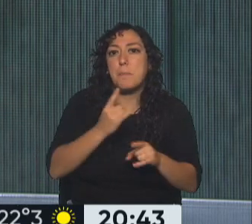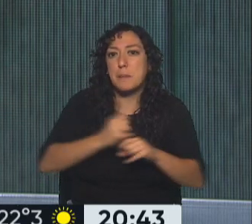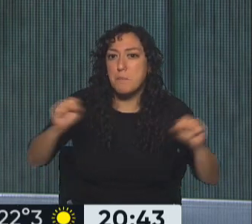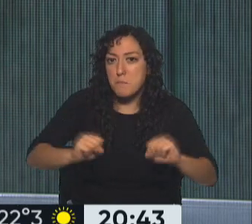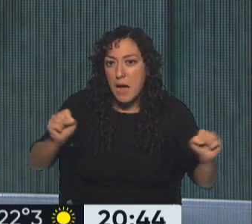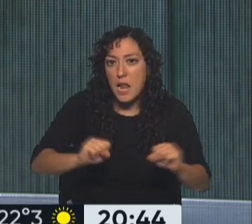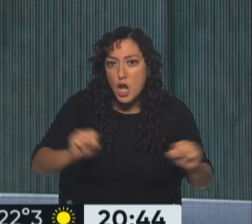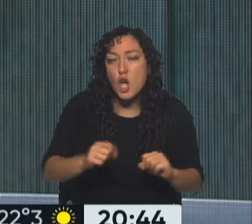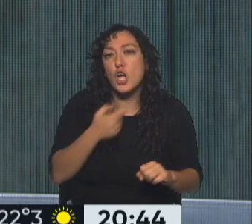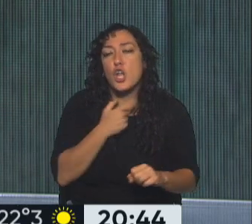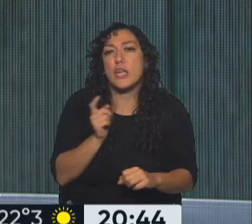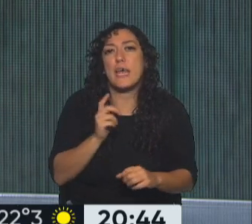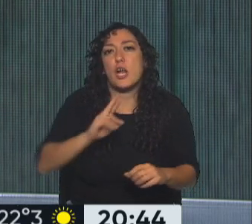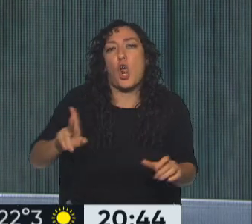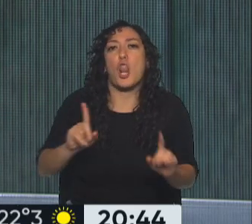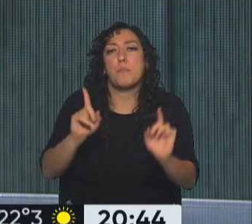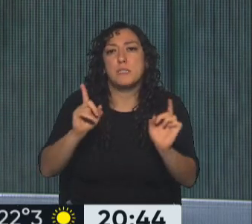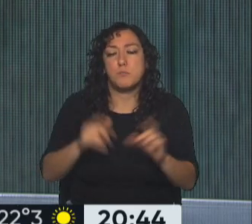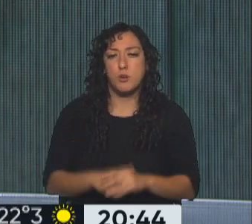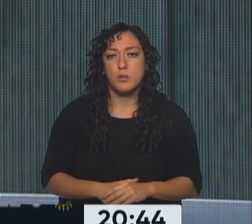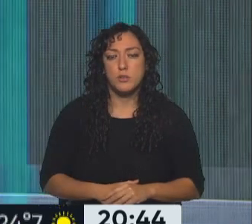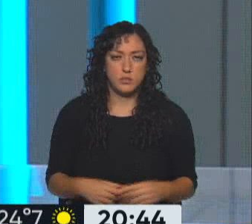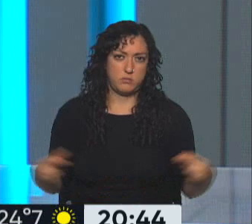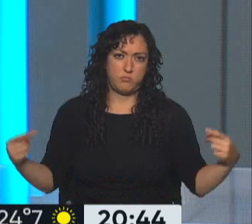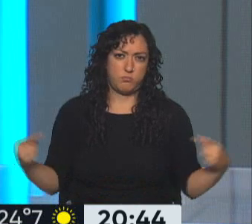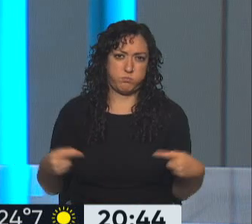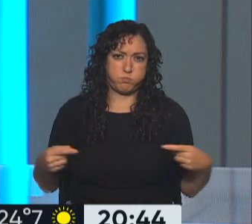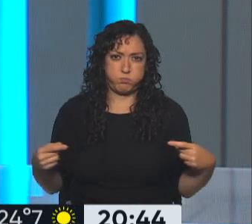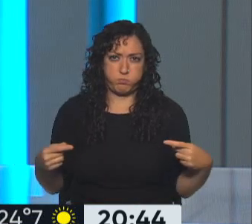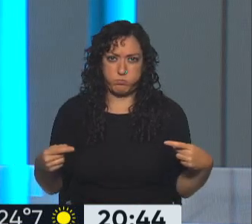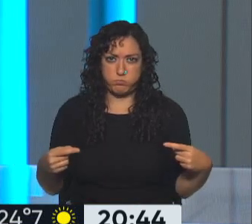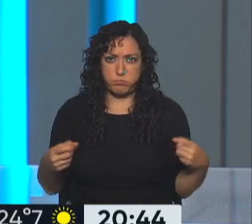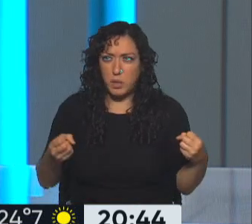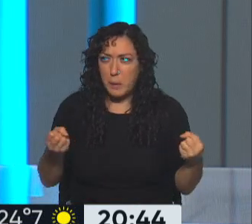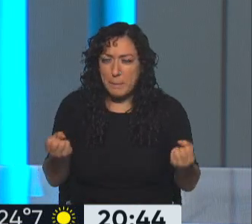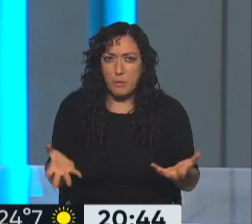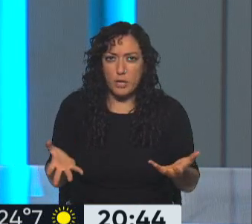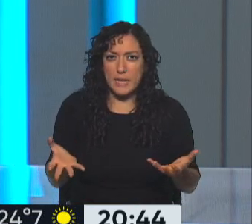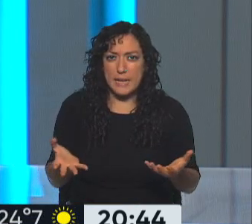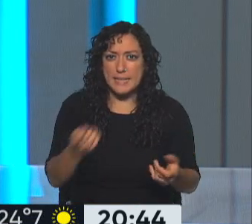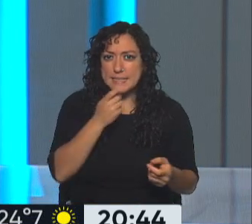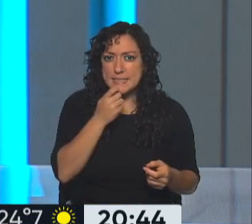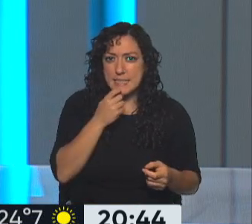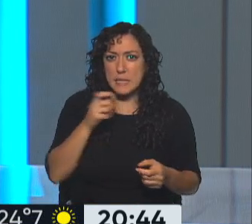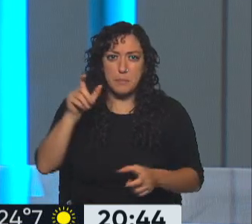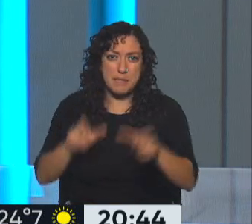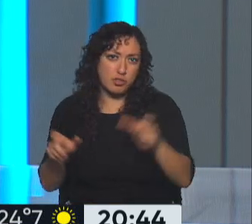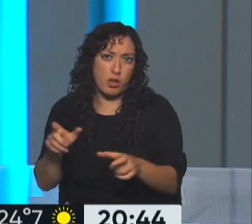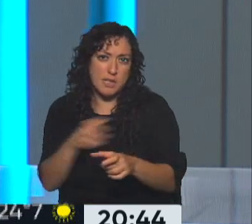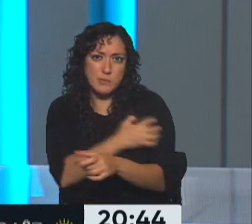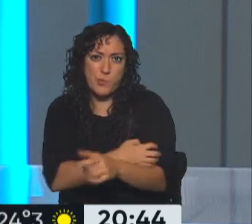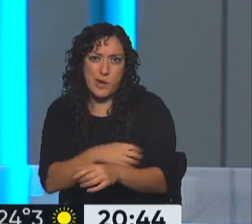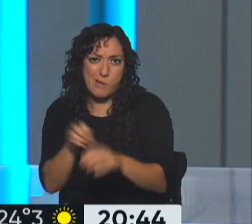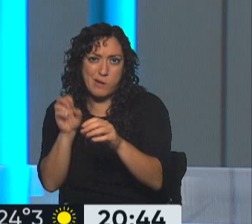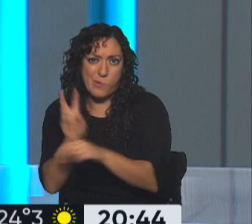quiere quedar de nuevo en ese rol. Una contradicción en sí, en realidad, porque en la medida que proteges a los más vulnerables también